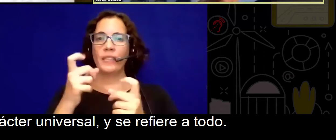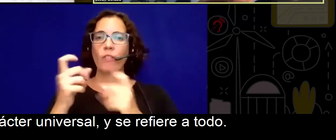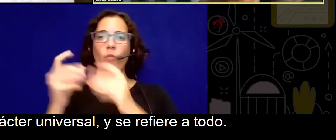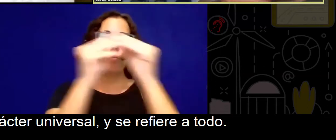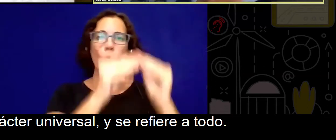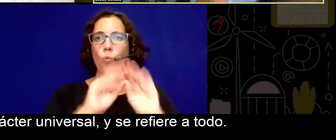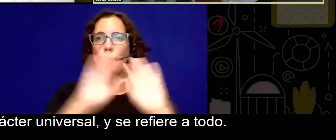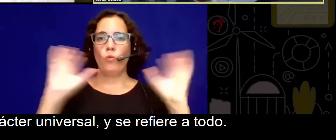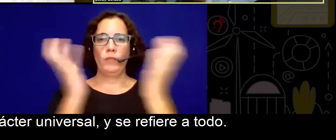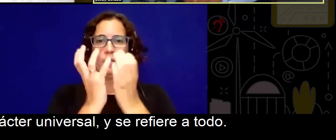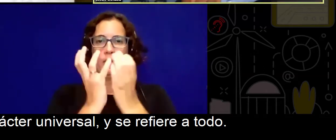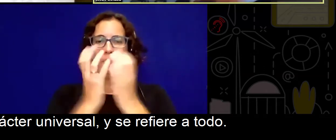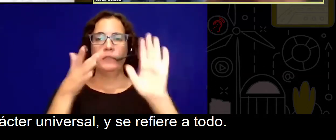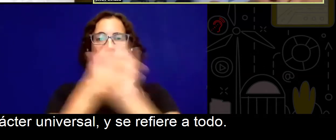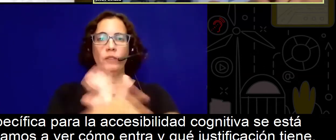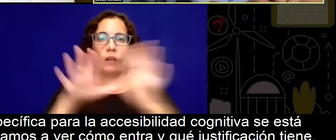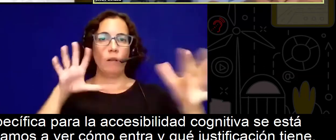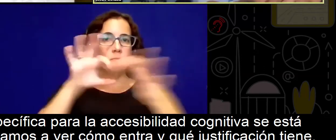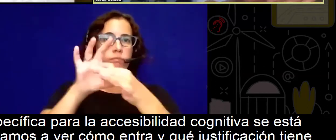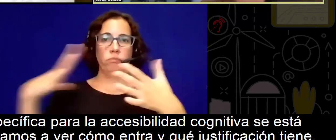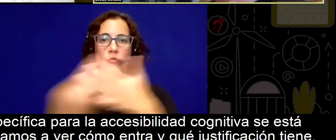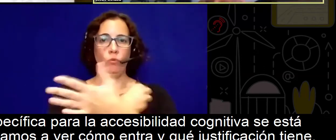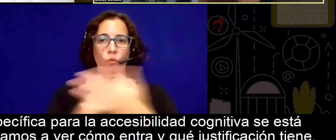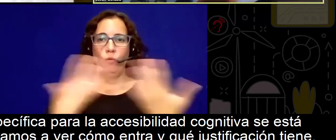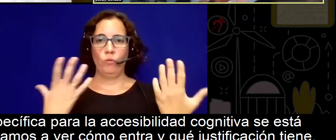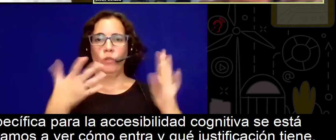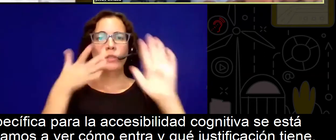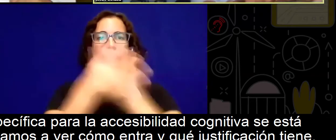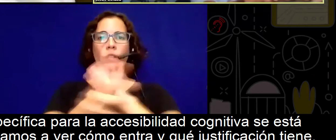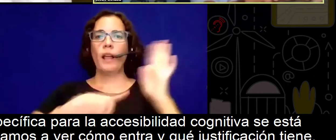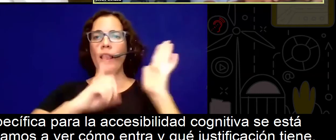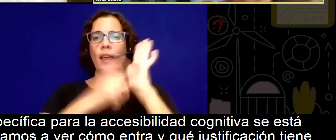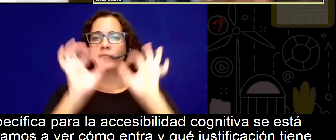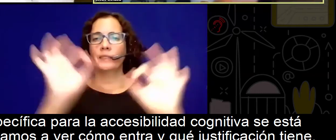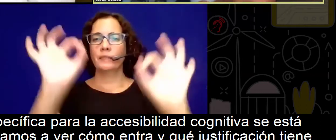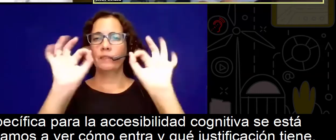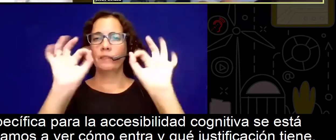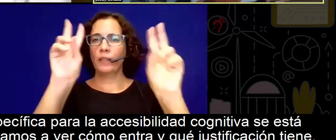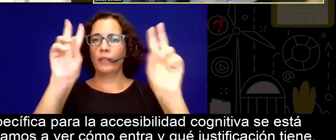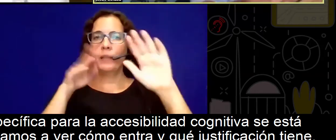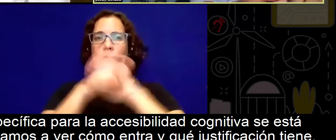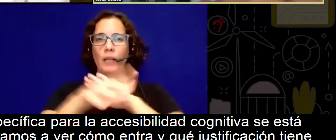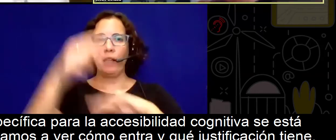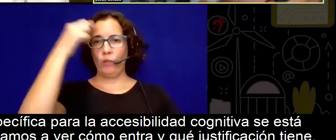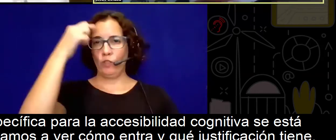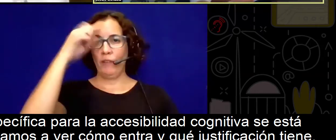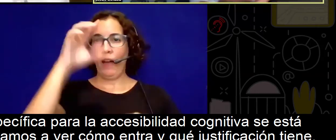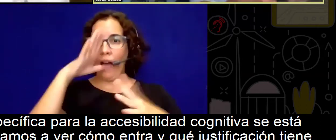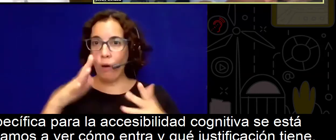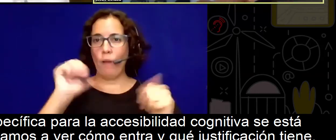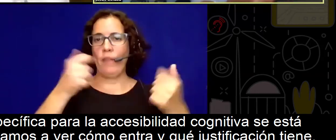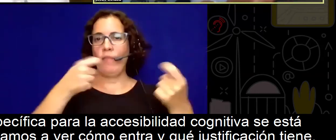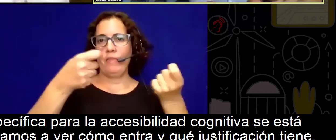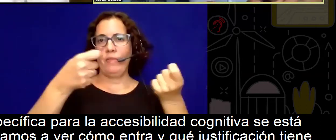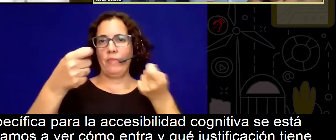y evidentemente se refiere a todo, ¿no? Tener una ley específica para la accesibilidad cognitiva se está negociando ahora, vamos a ver cómo entra